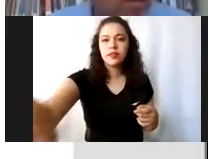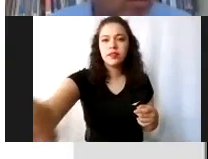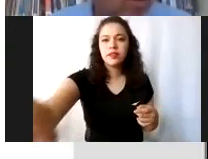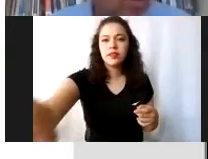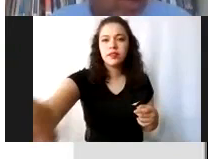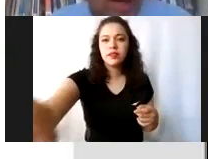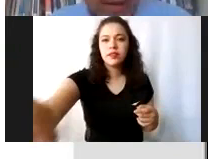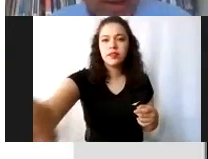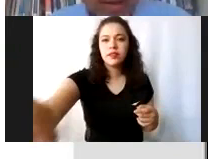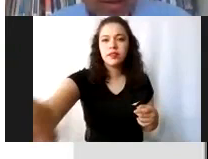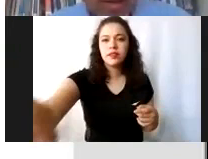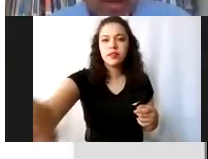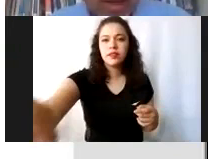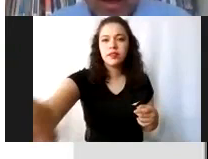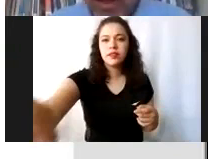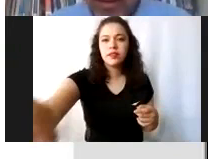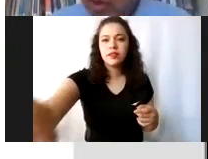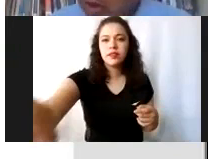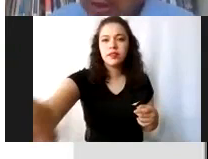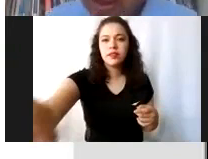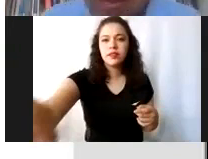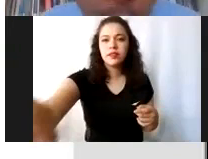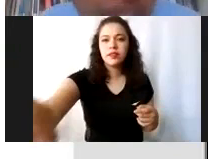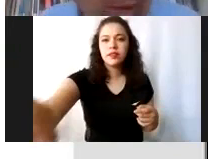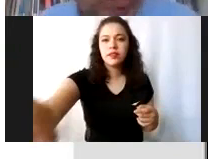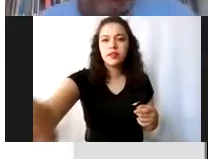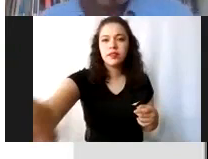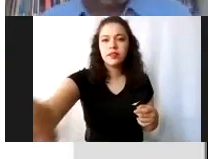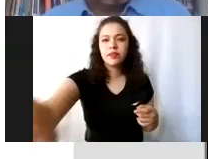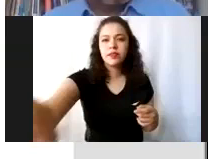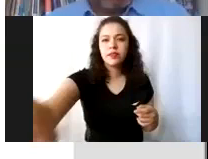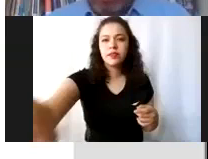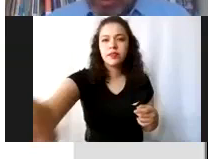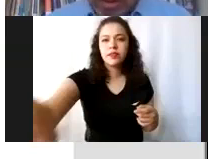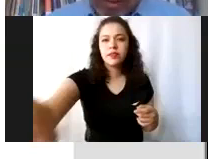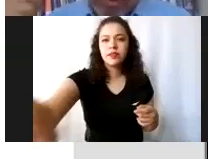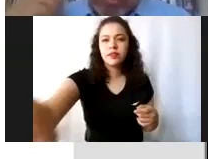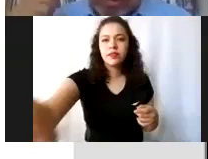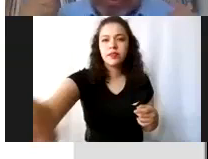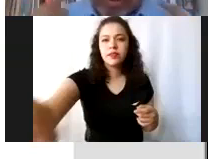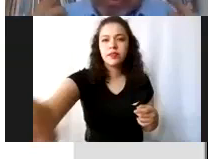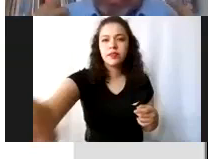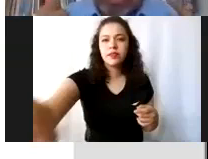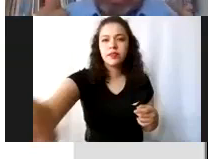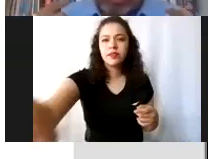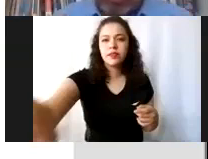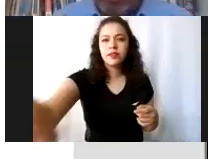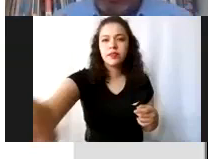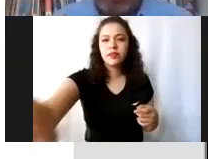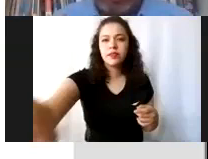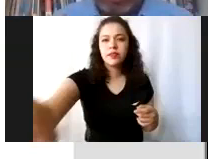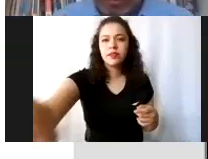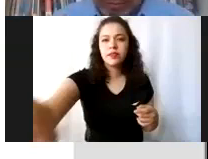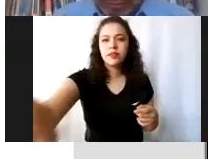Sí, así es. Ahora, muchas gracias por tu participación. ¿Me escuchan bien o prefieren que me ponga los